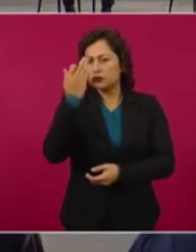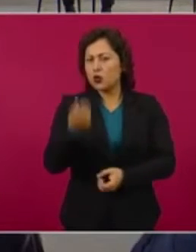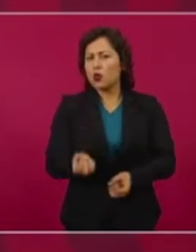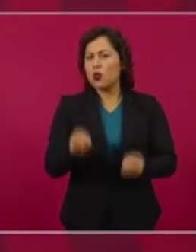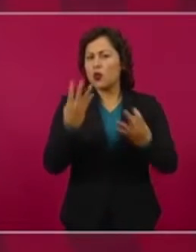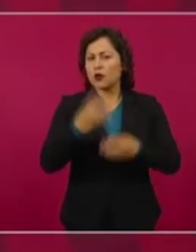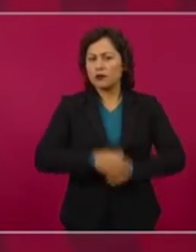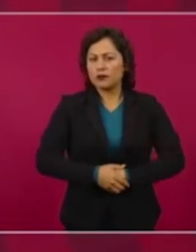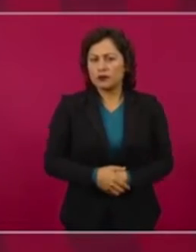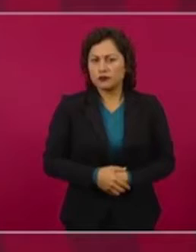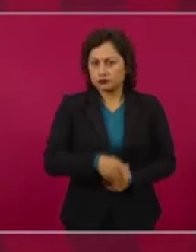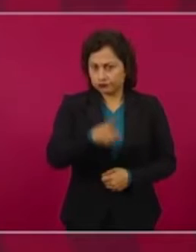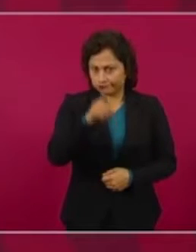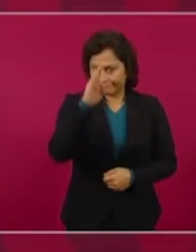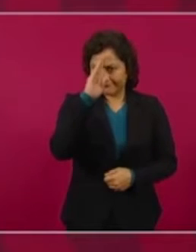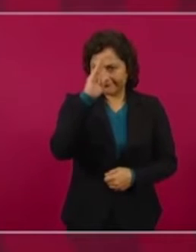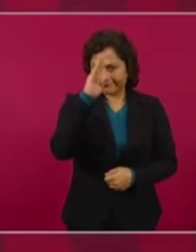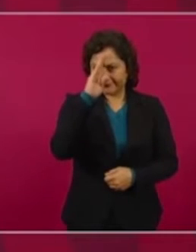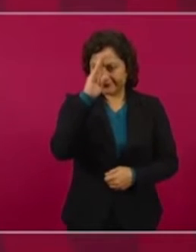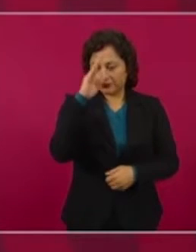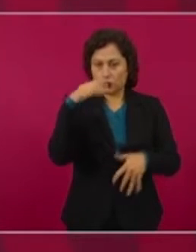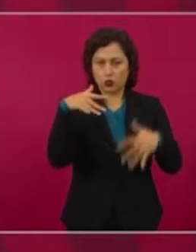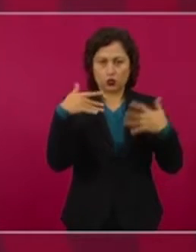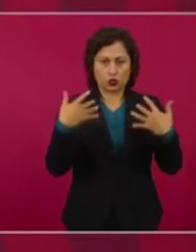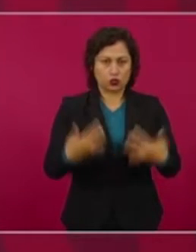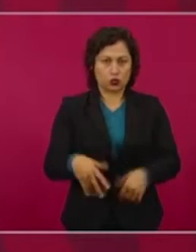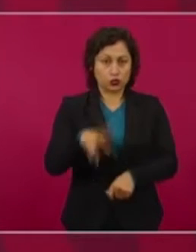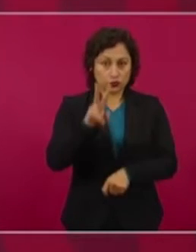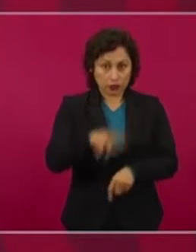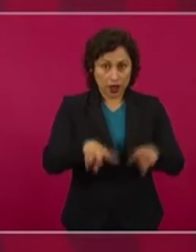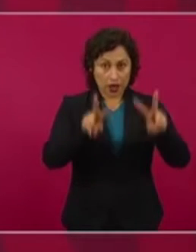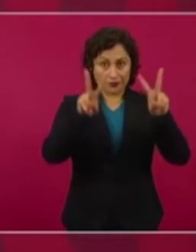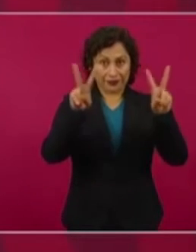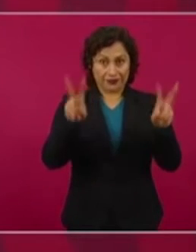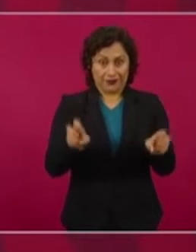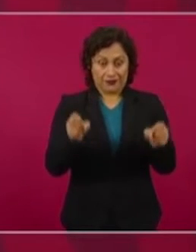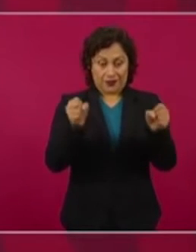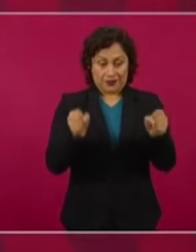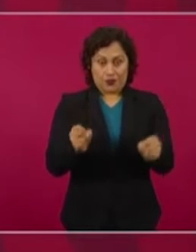Es un asunto de seguridad nacional,